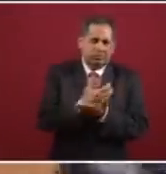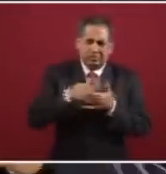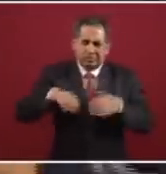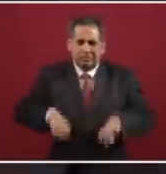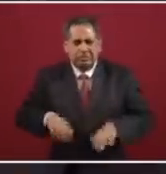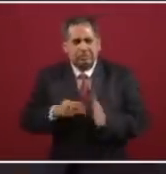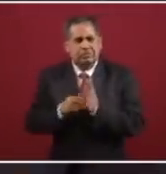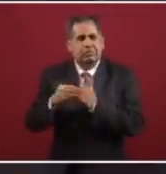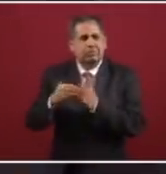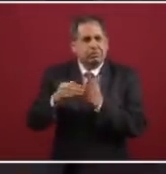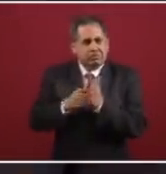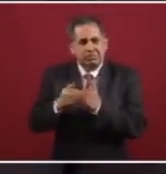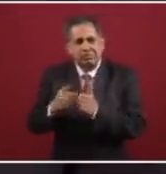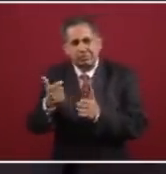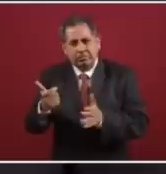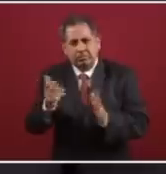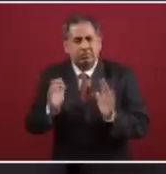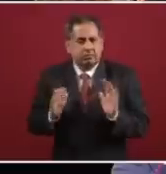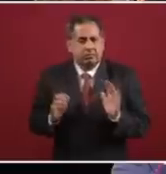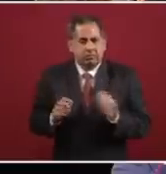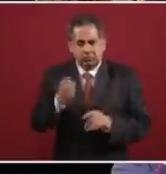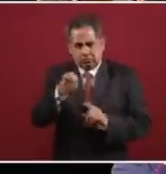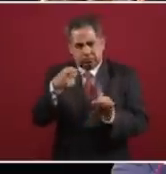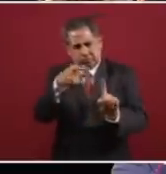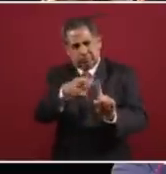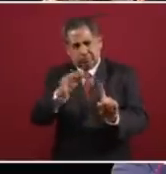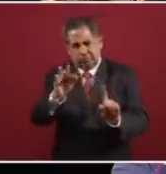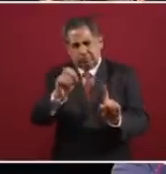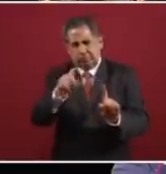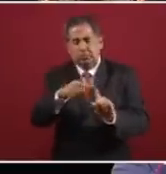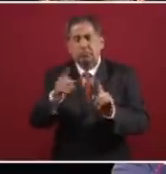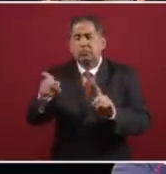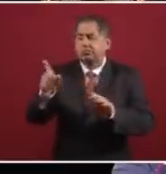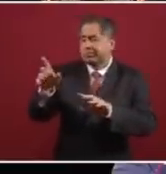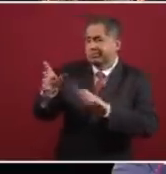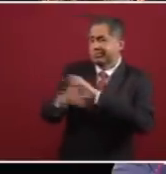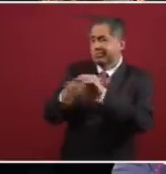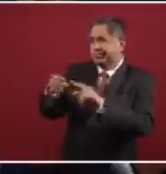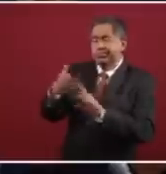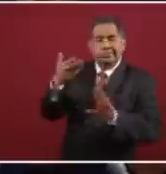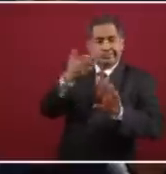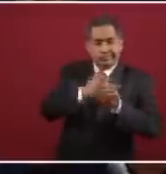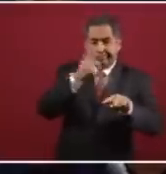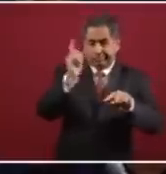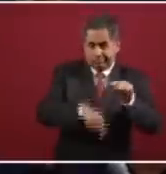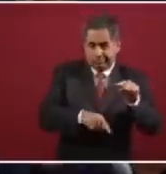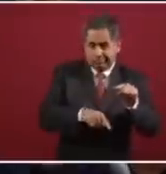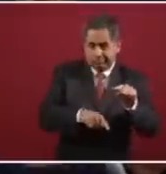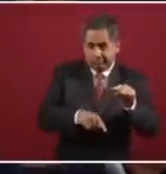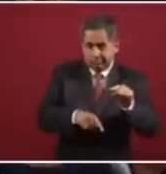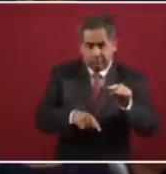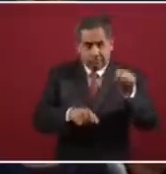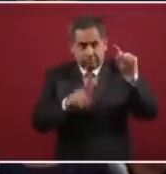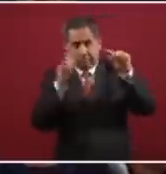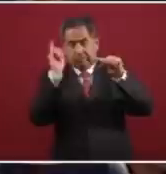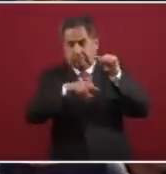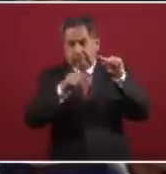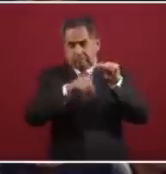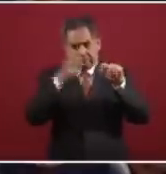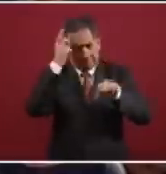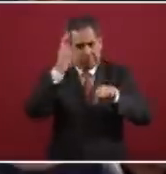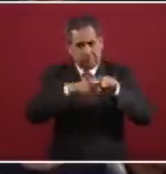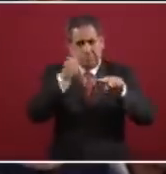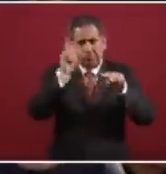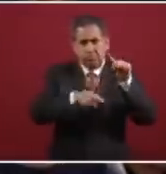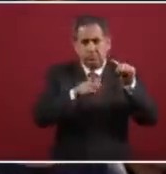de pesos por ese fondo. Exacto, pero por esa afectación, por tratarlos a ellos, a los altos